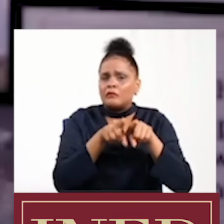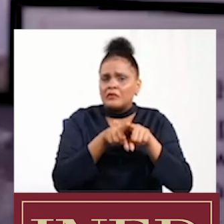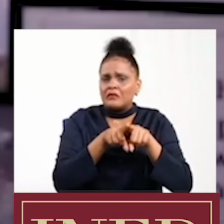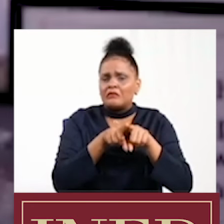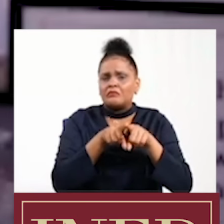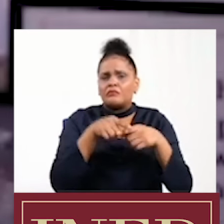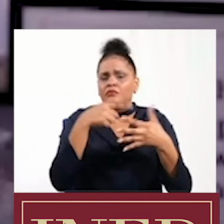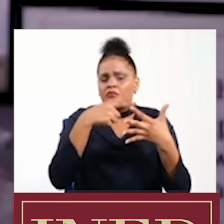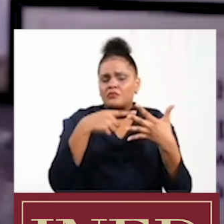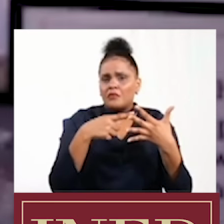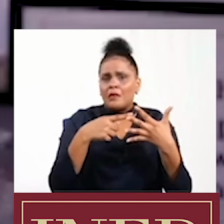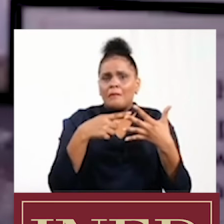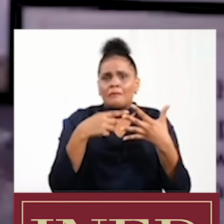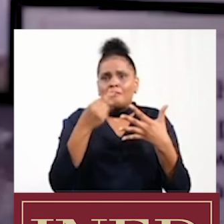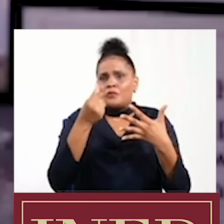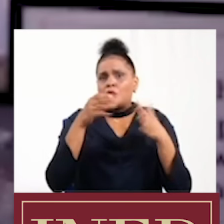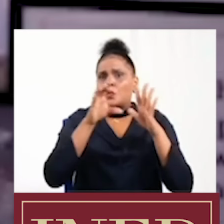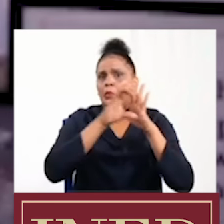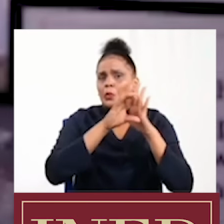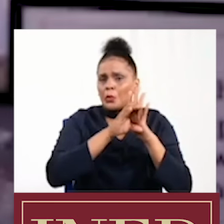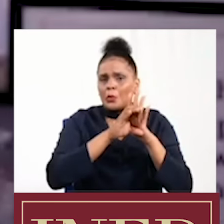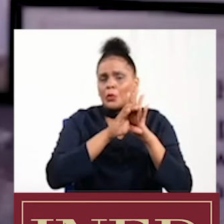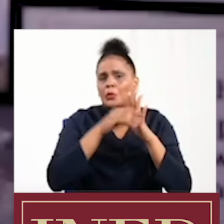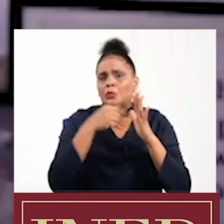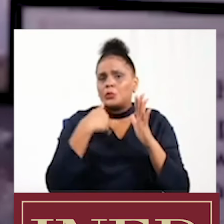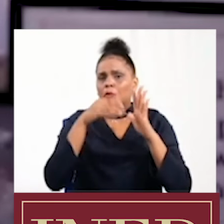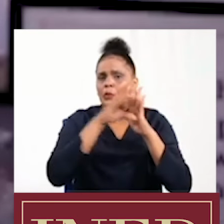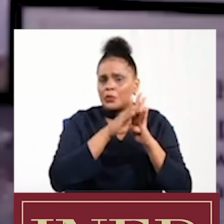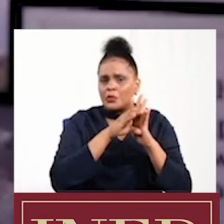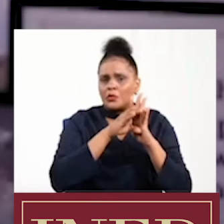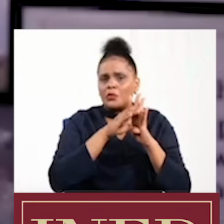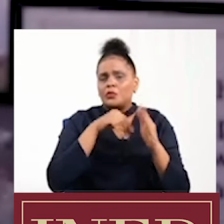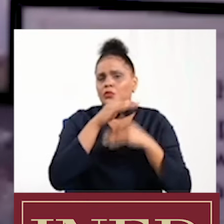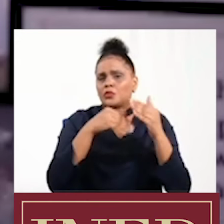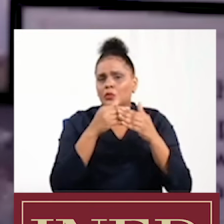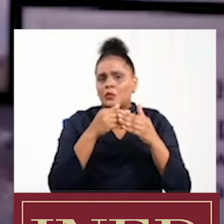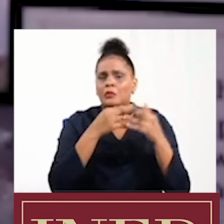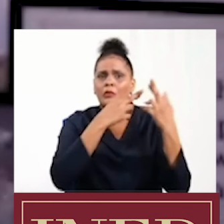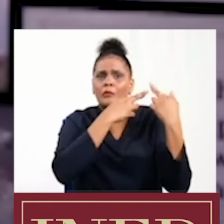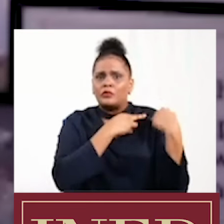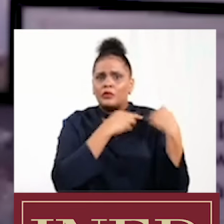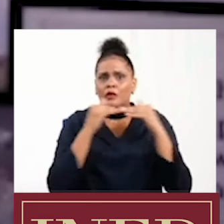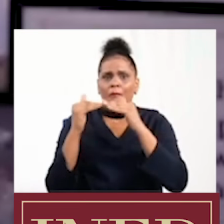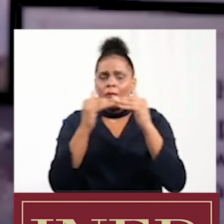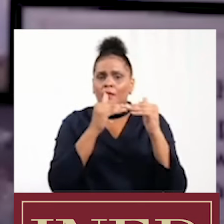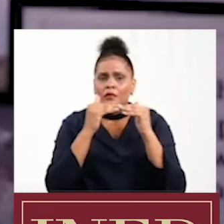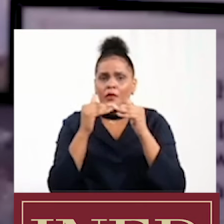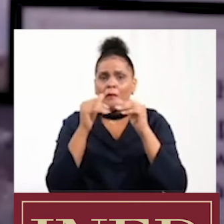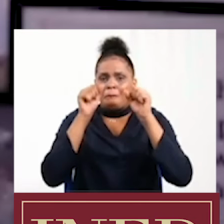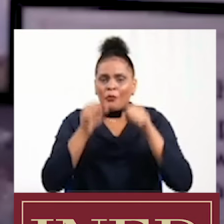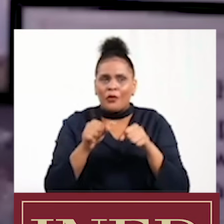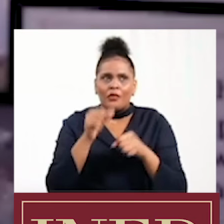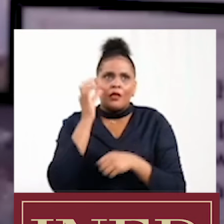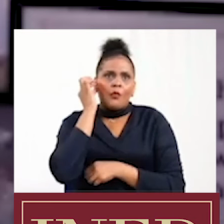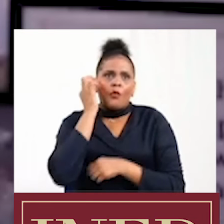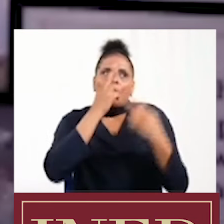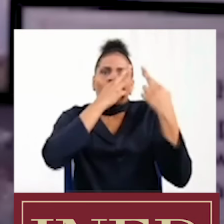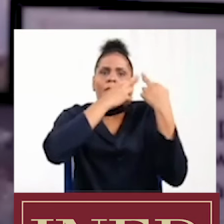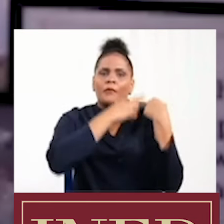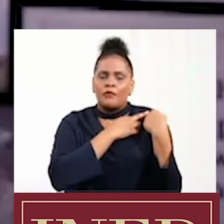no tienen un menor sueldo y además está el tema de la corresponsabilidad familiar las mujeres todavía siguen cargando